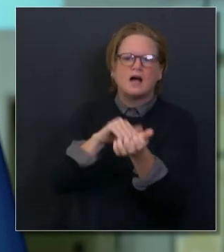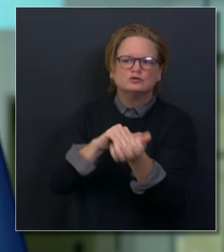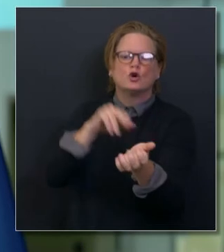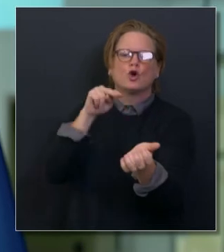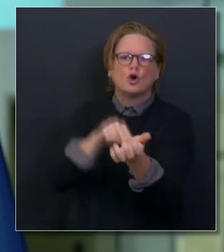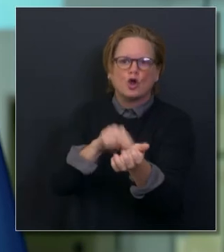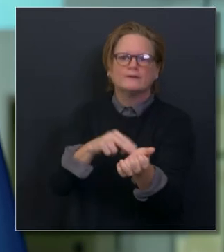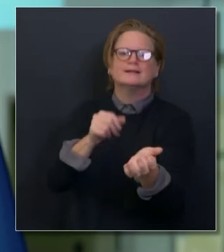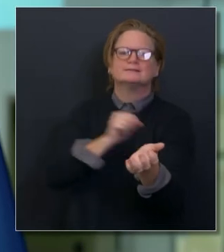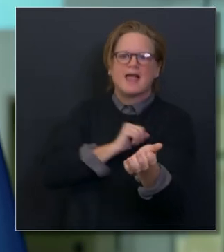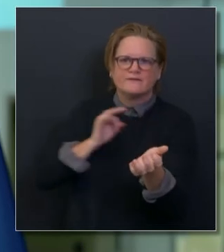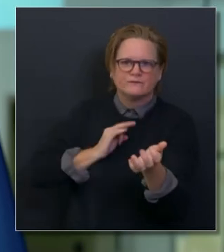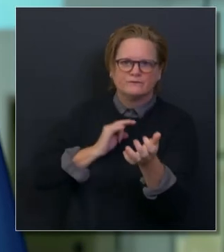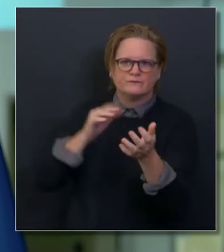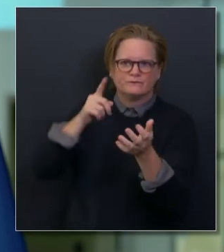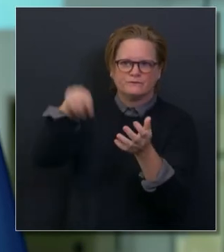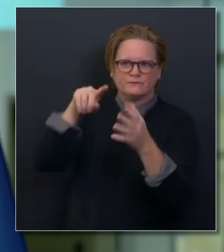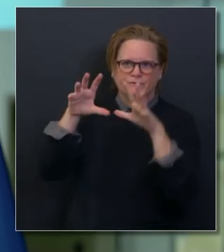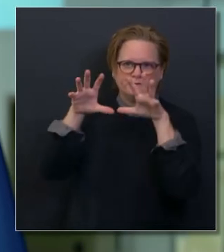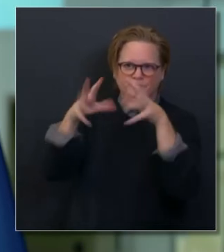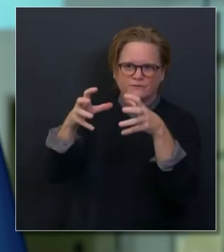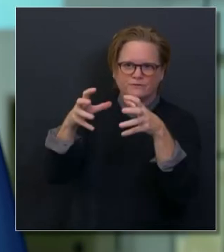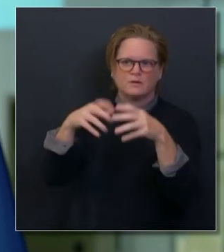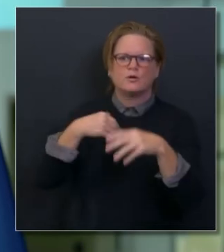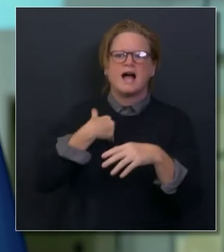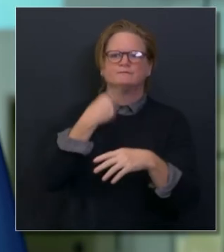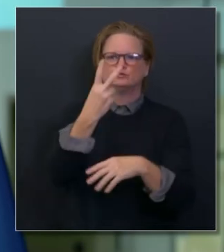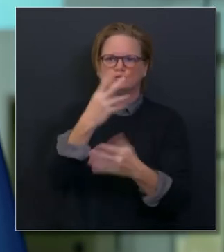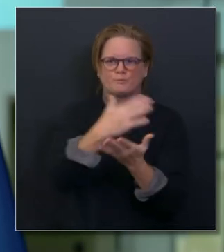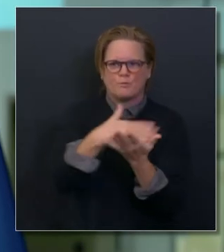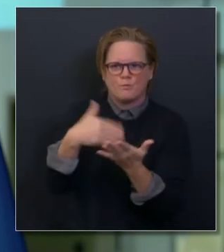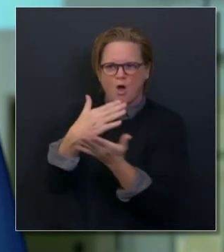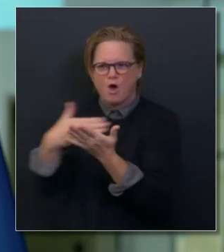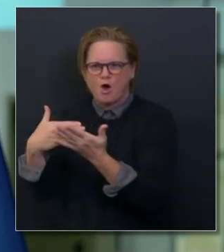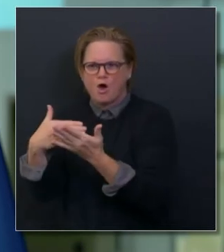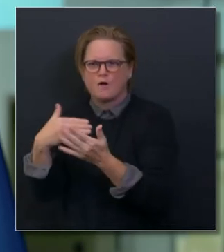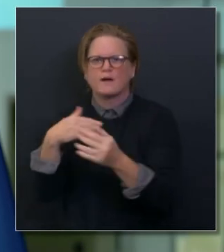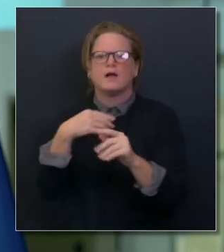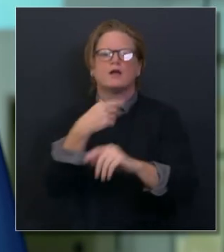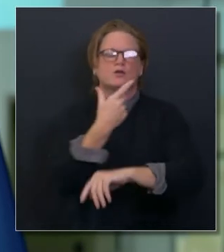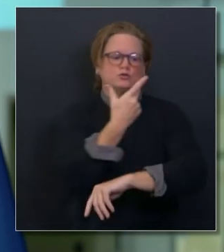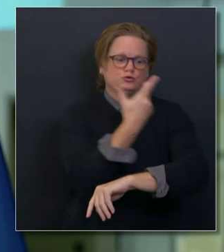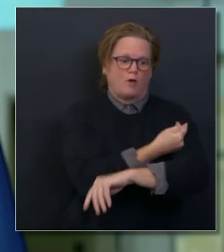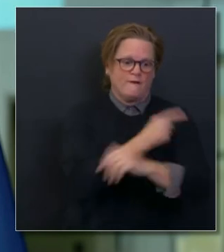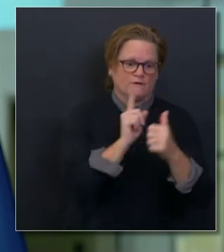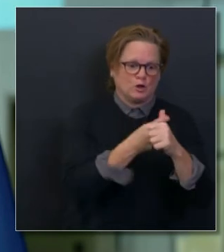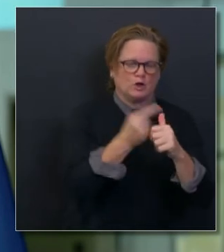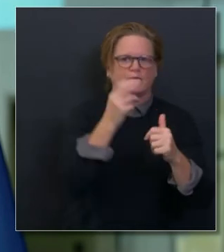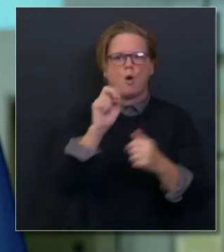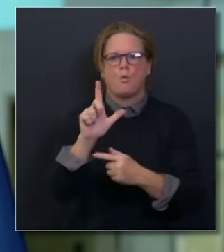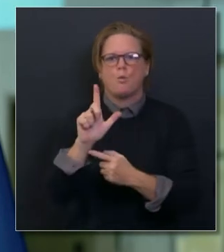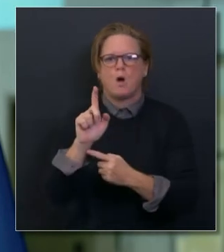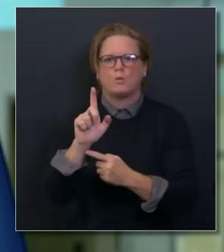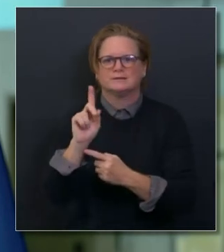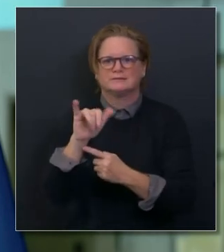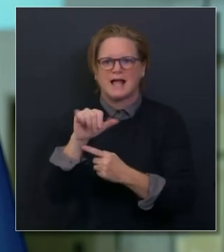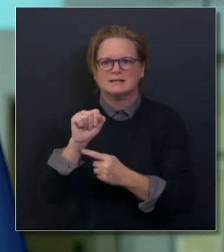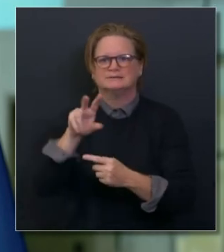primera distribución de la vacuna de 2 dosis. La buena noticia es que estamos viendo centenares de millares de